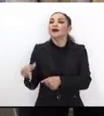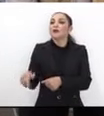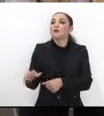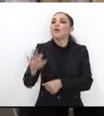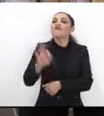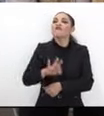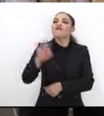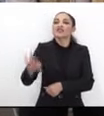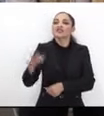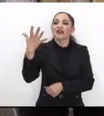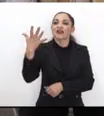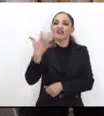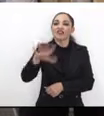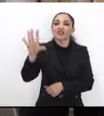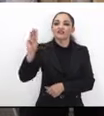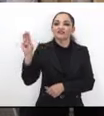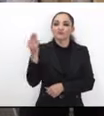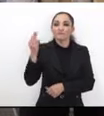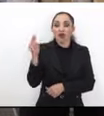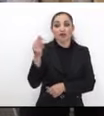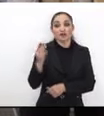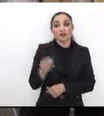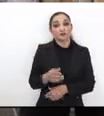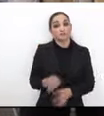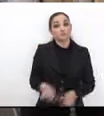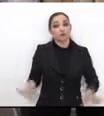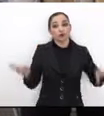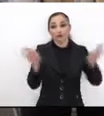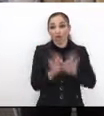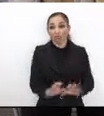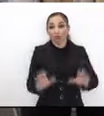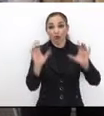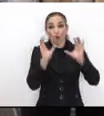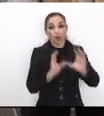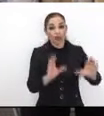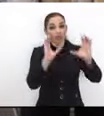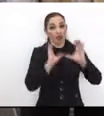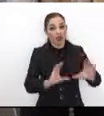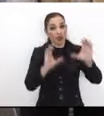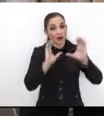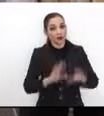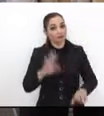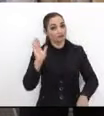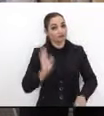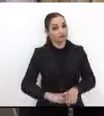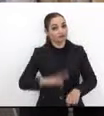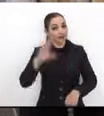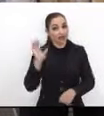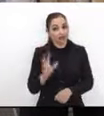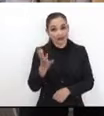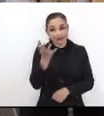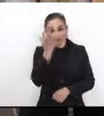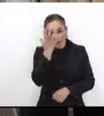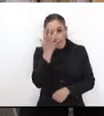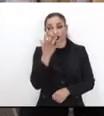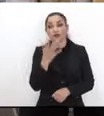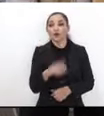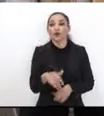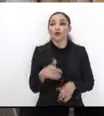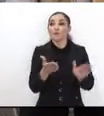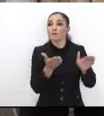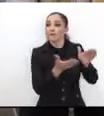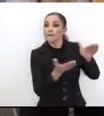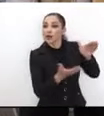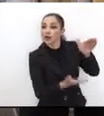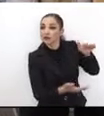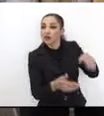importante cuidarnos más, reforzar, extremar las medidas, las precauciones. ¿Para qué? Para lo que todos